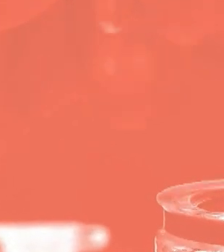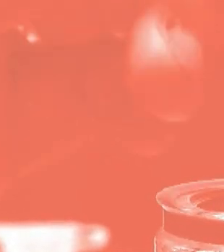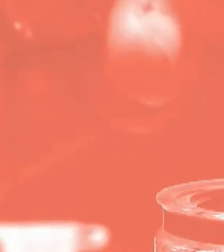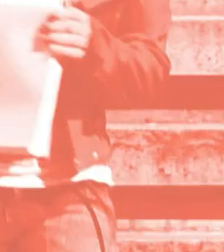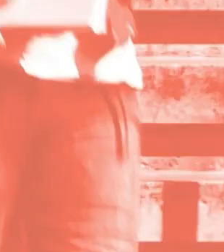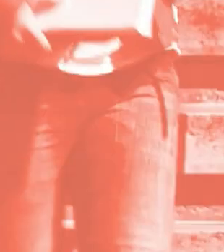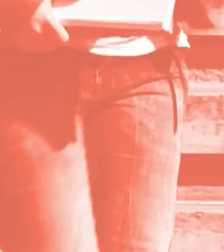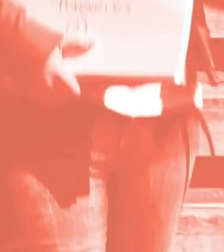¡Gracias!